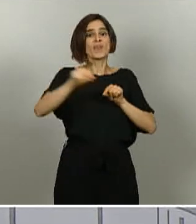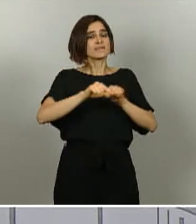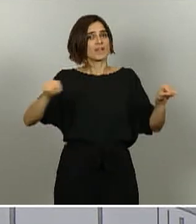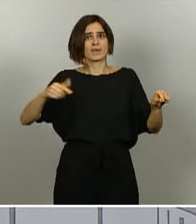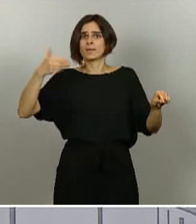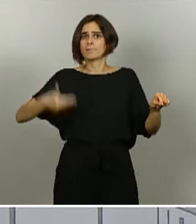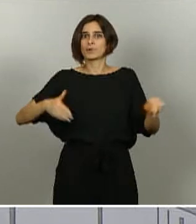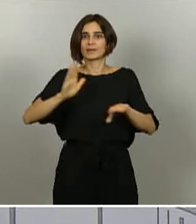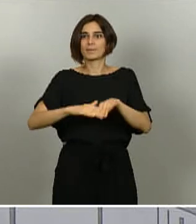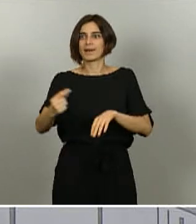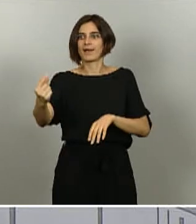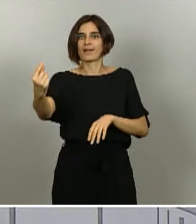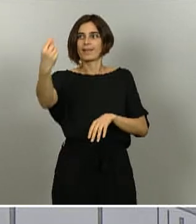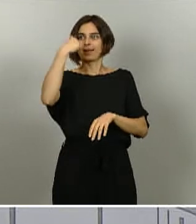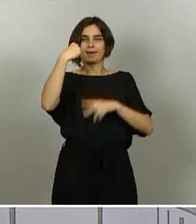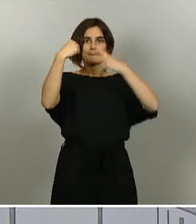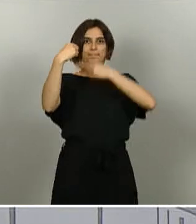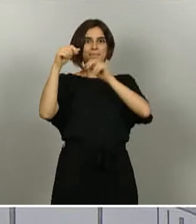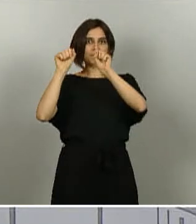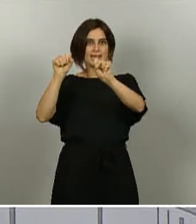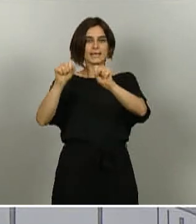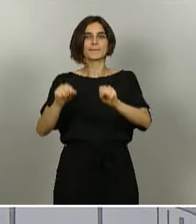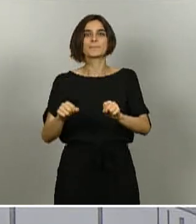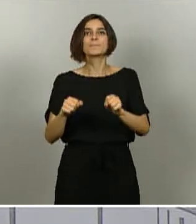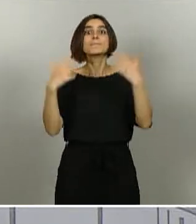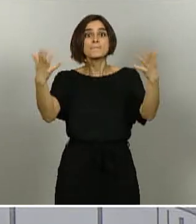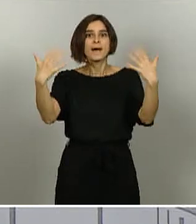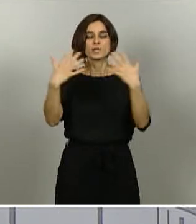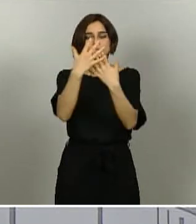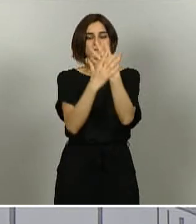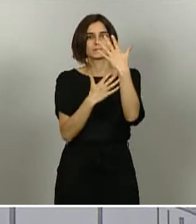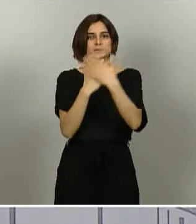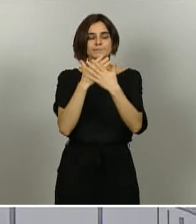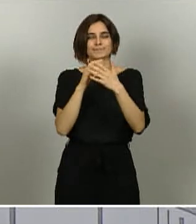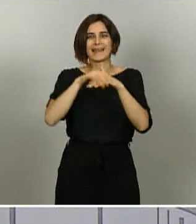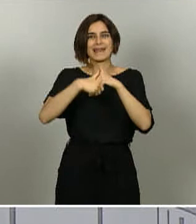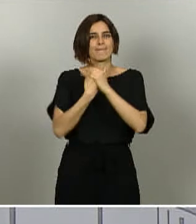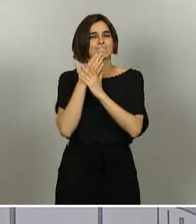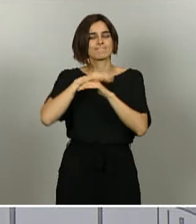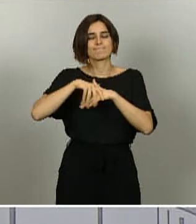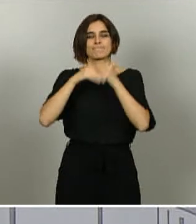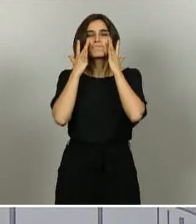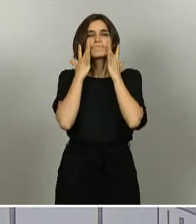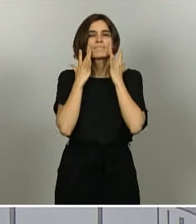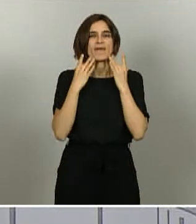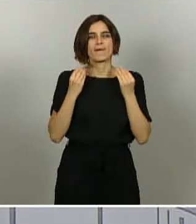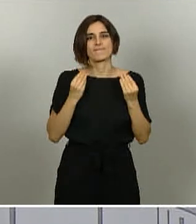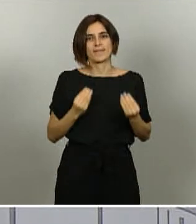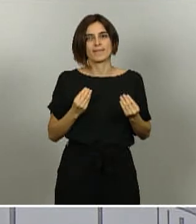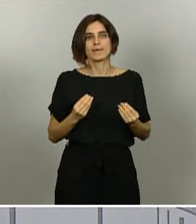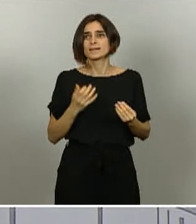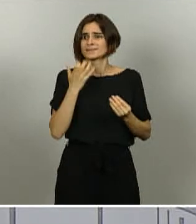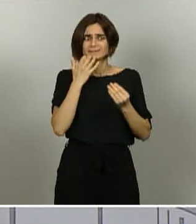etiqueta respiratoria y, cuando no se pueden mantener estas medidas adecuadamente, el uso de mascarillas es altamente recomendable,